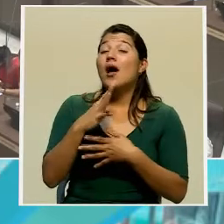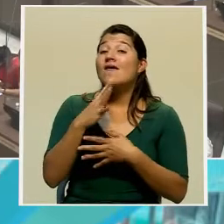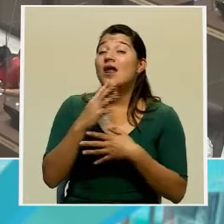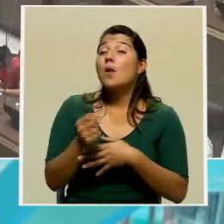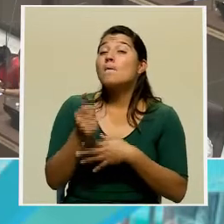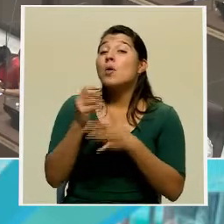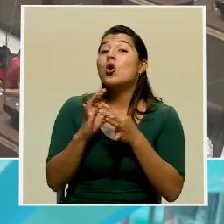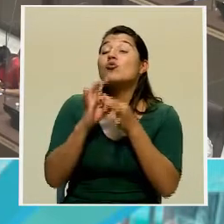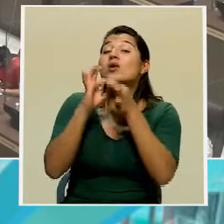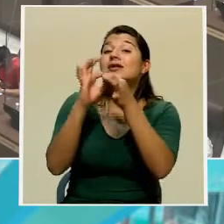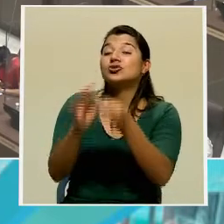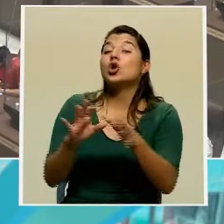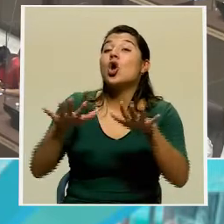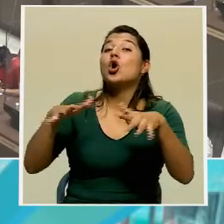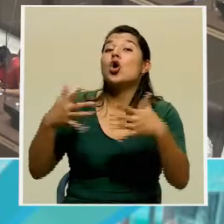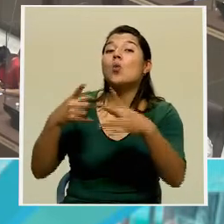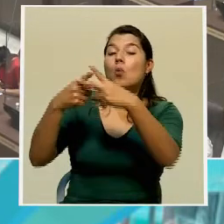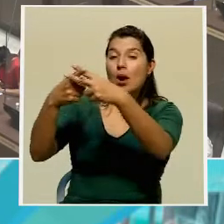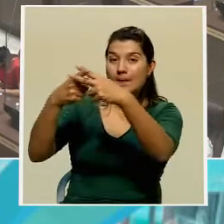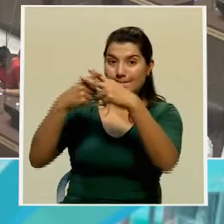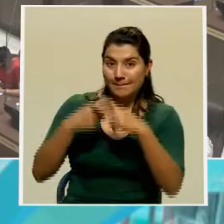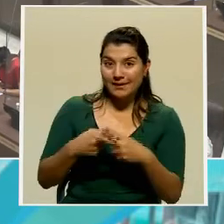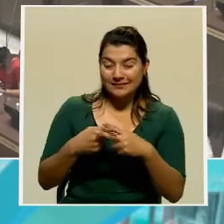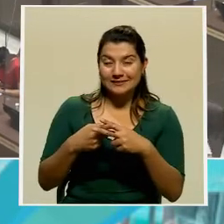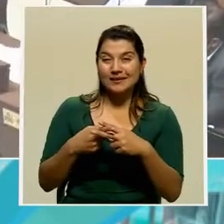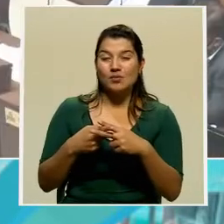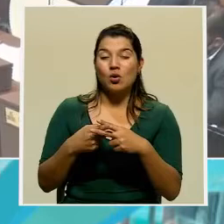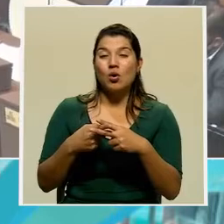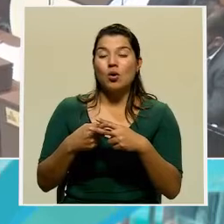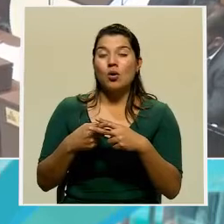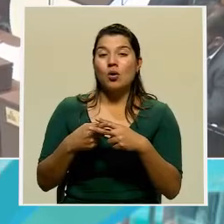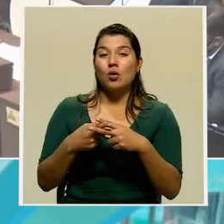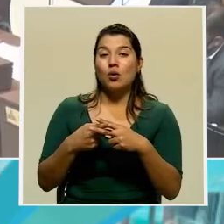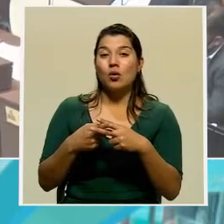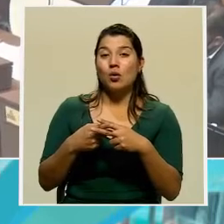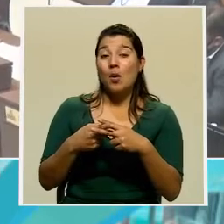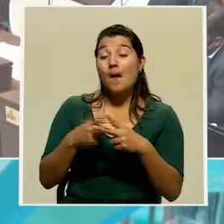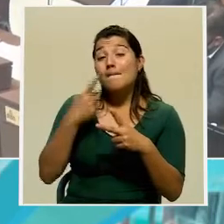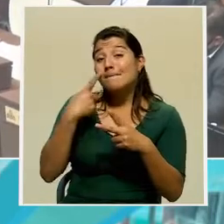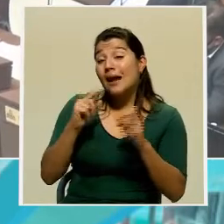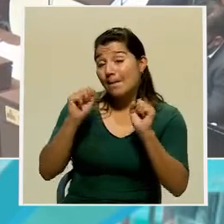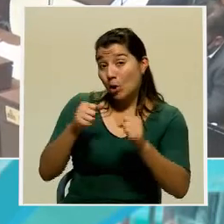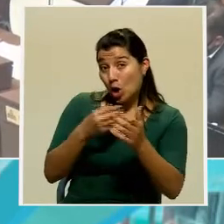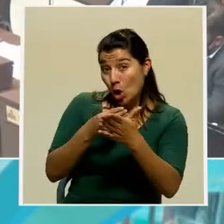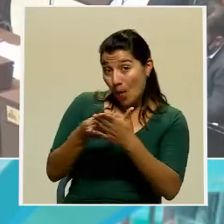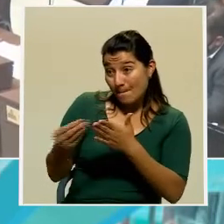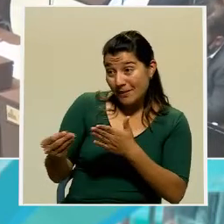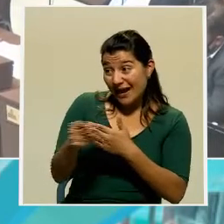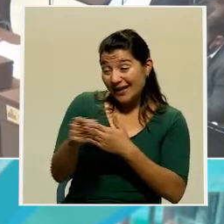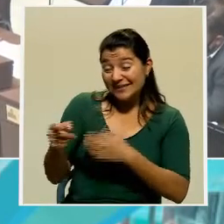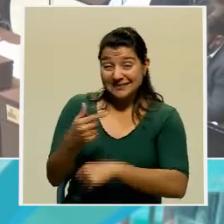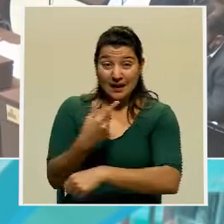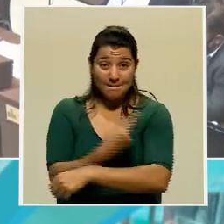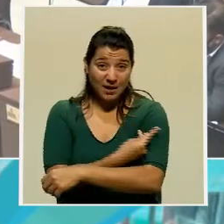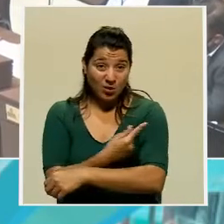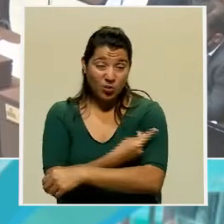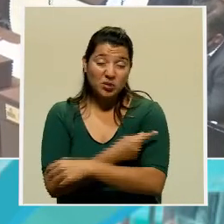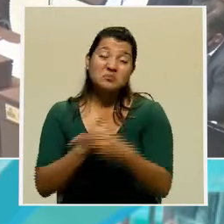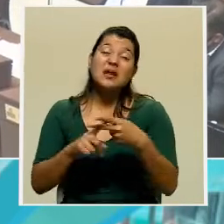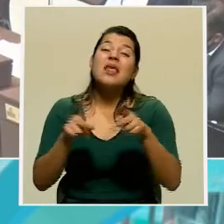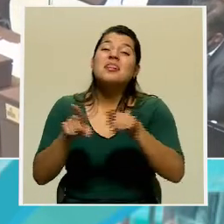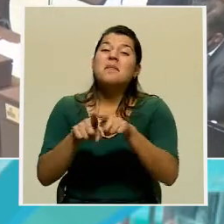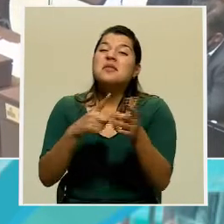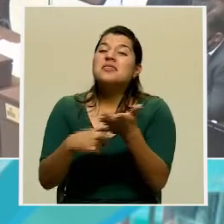del financiamiento, de cómo se iba pues a dar esta compra y por cuestionamientos que también habían tenido